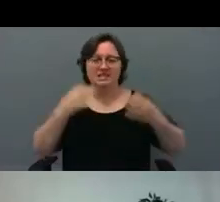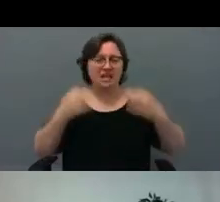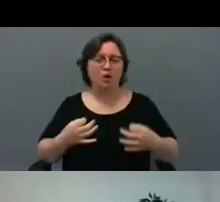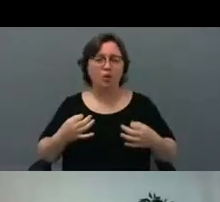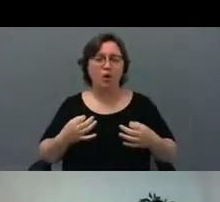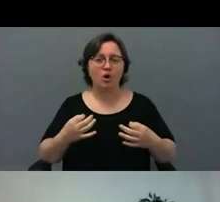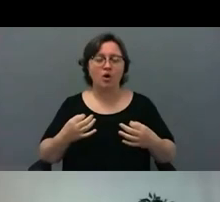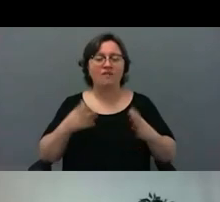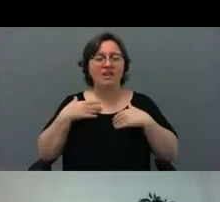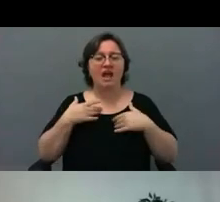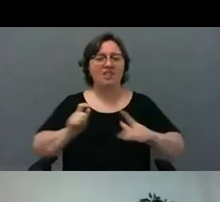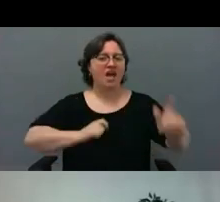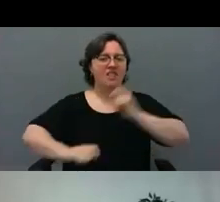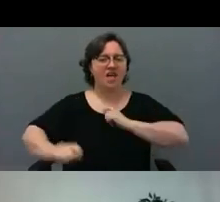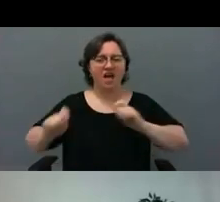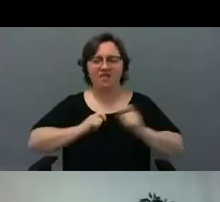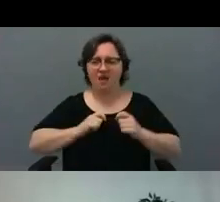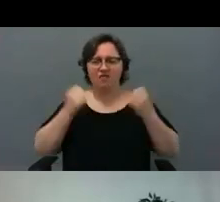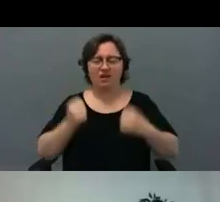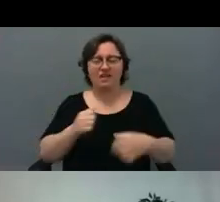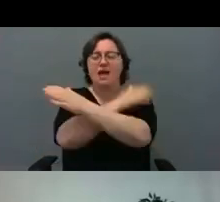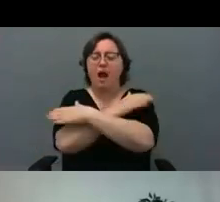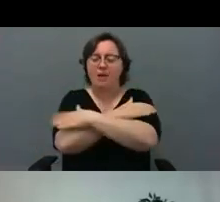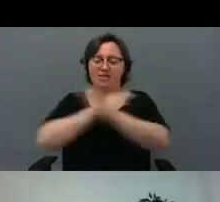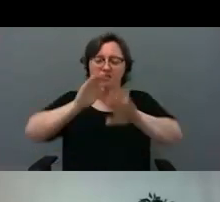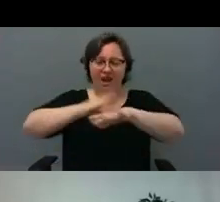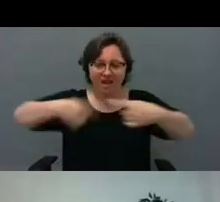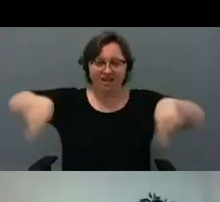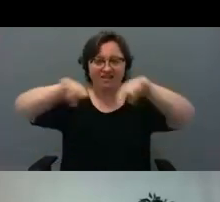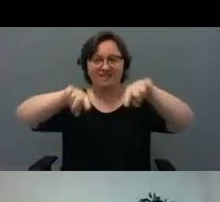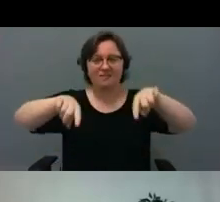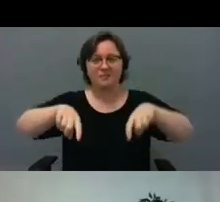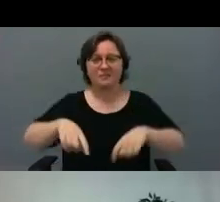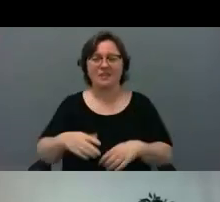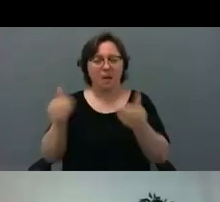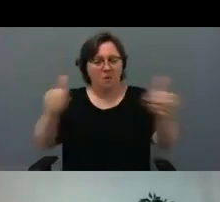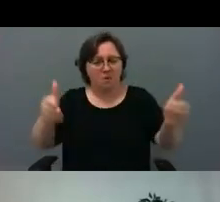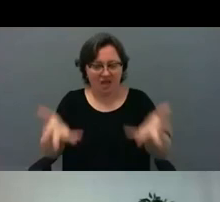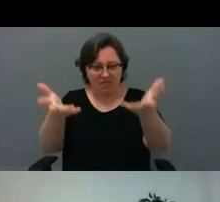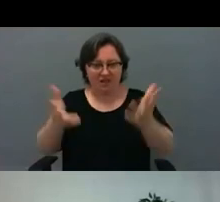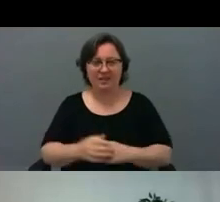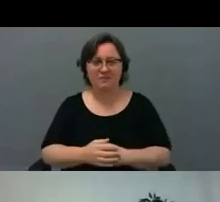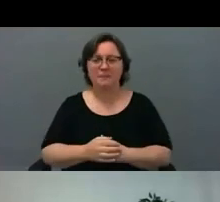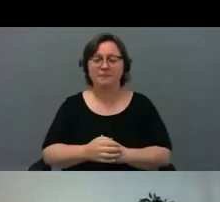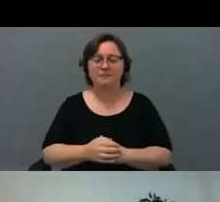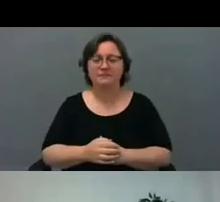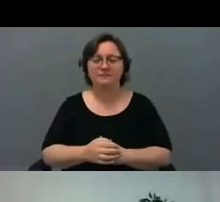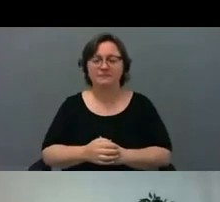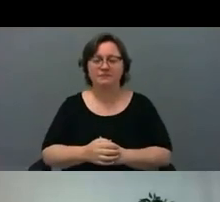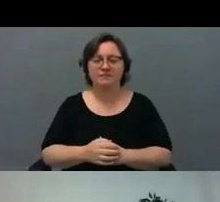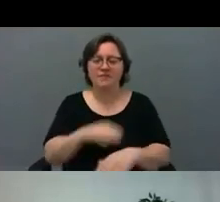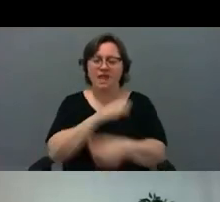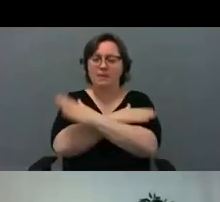muy fructífero para todos. Un abrazo y que se inicie el congreso. Abrazo para todos.